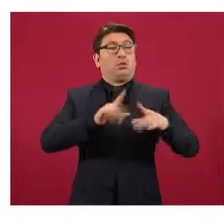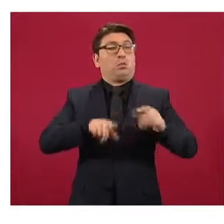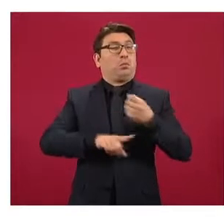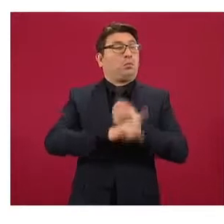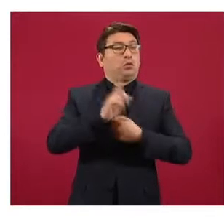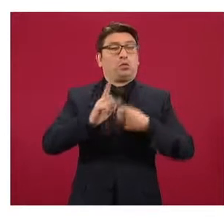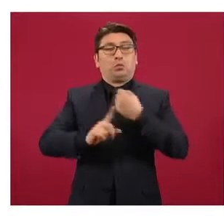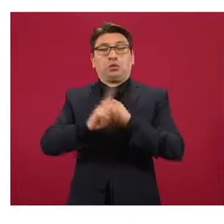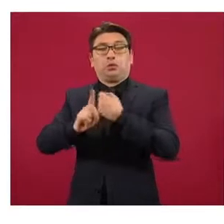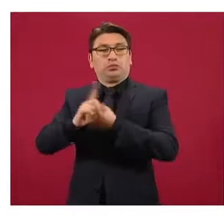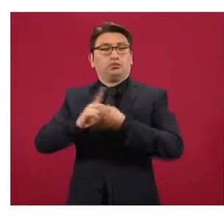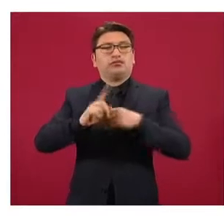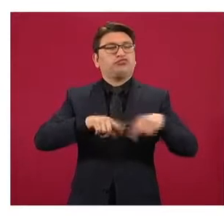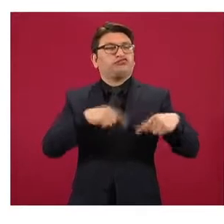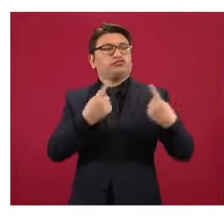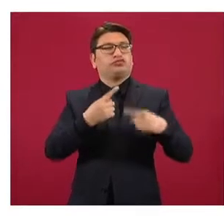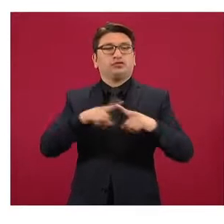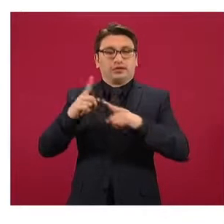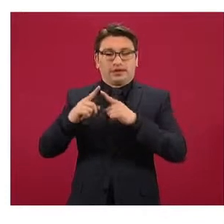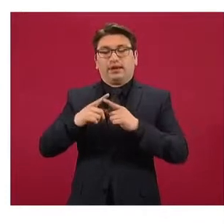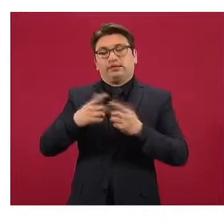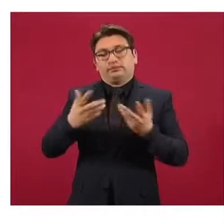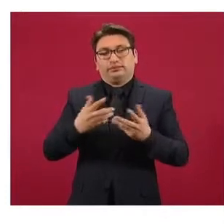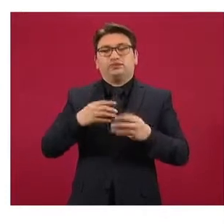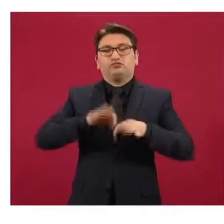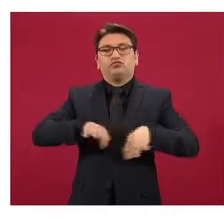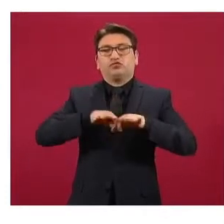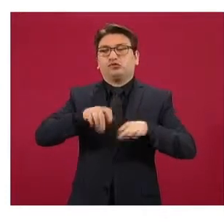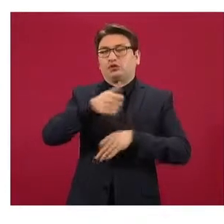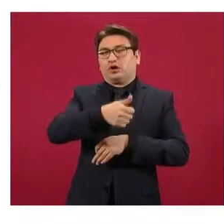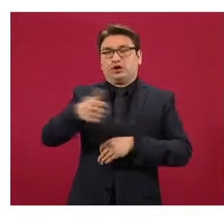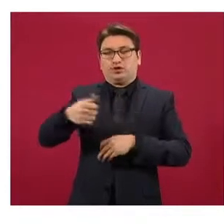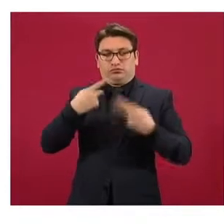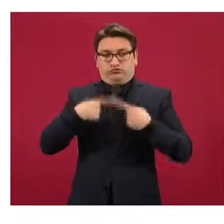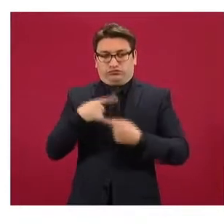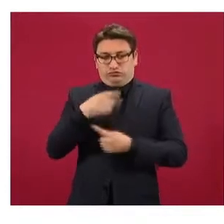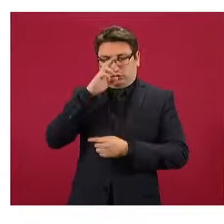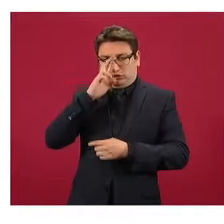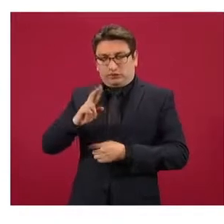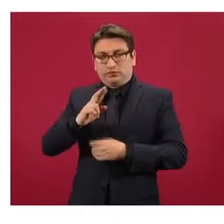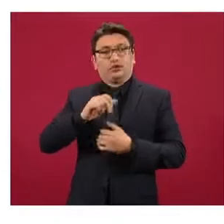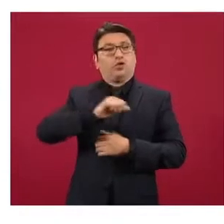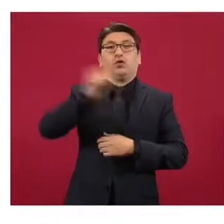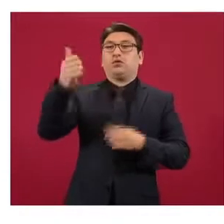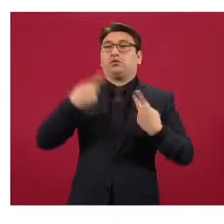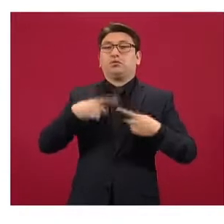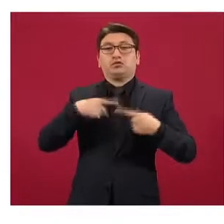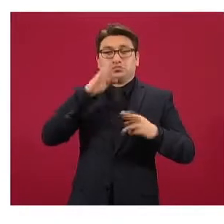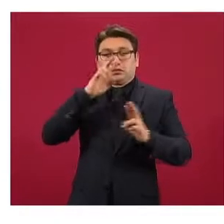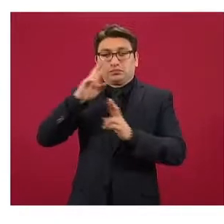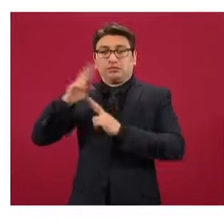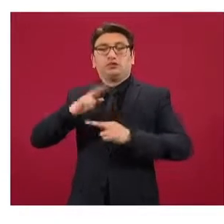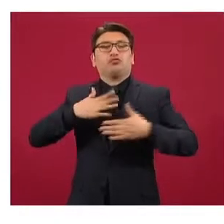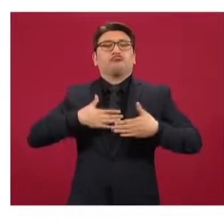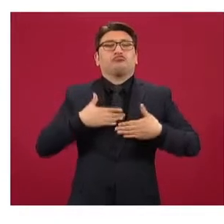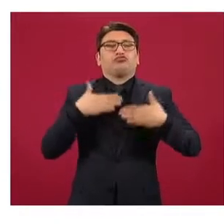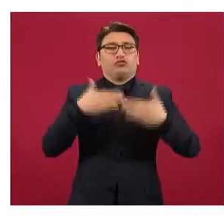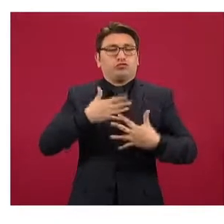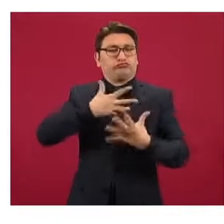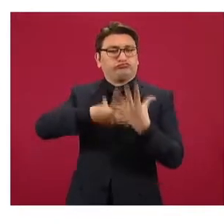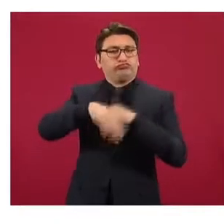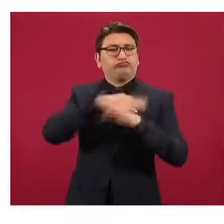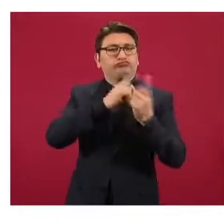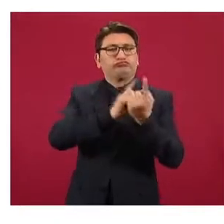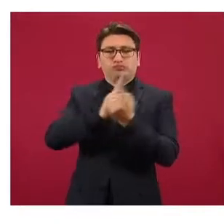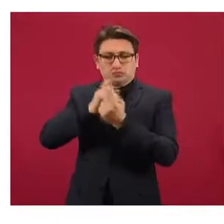fracturas, fortalece el respeto de las personas a sí mismas, a los demás, construye confianza, facilita los